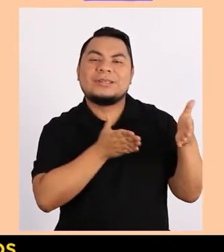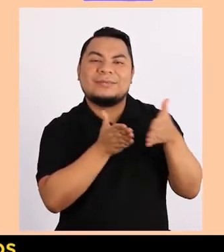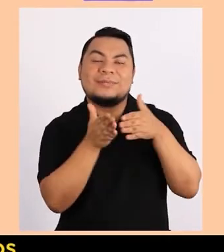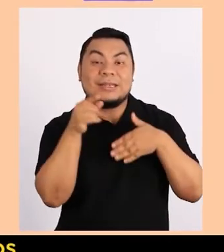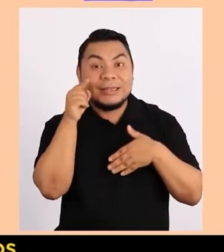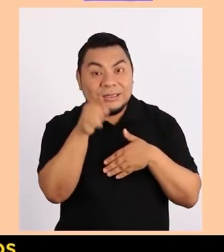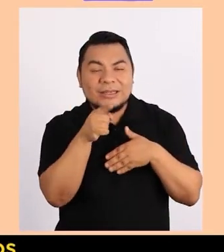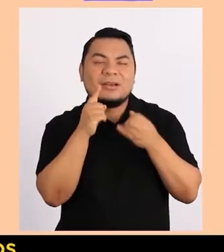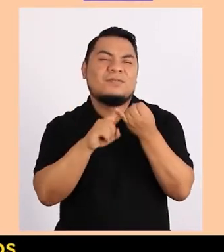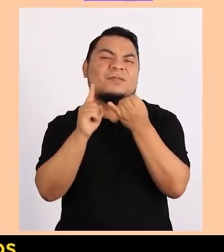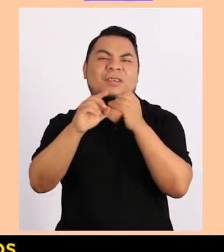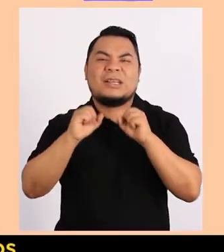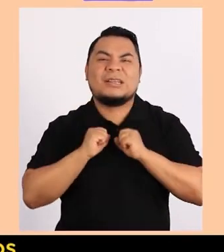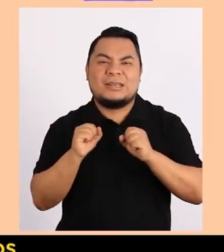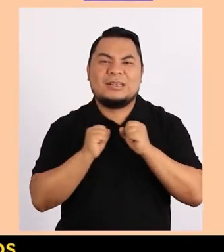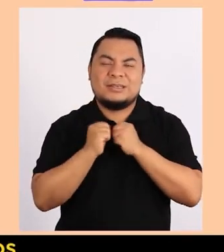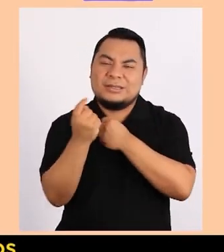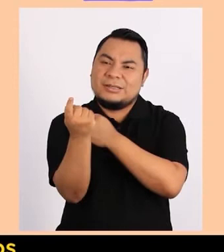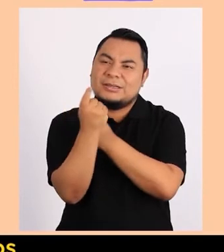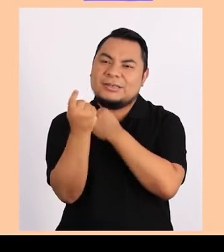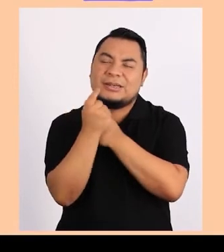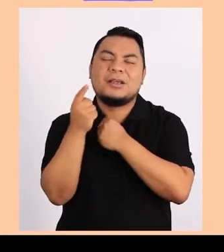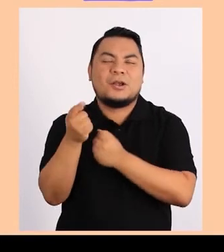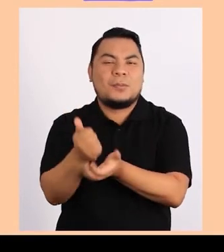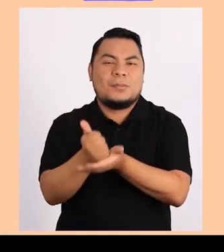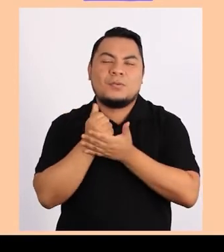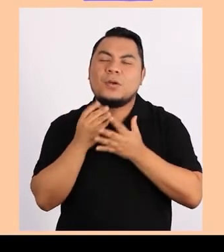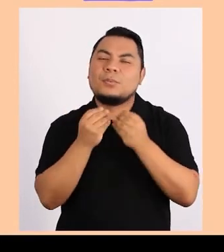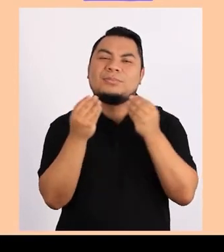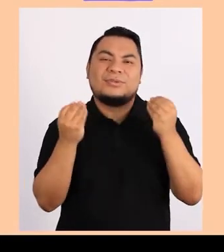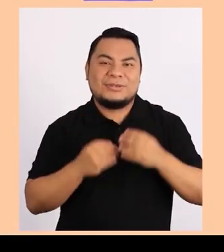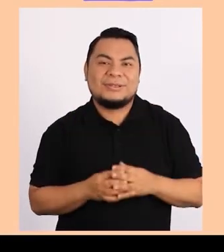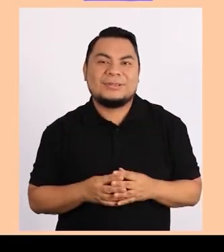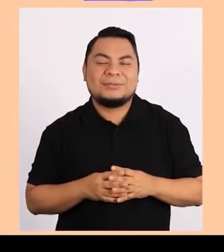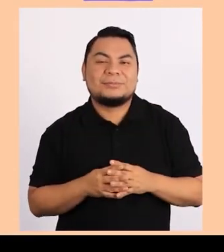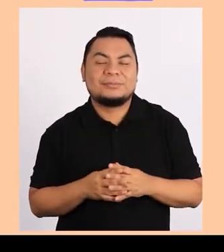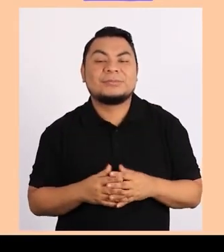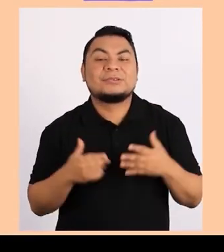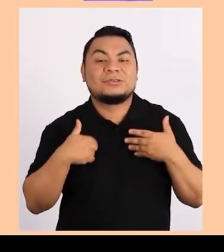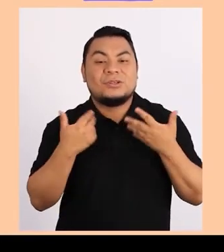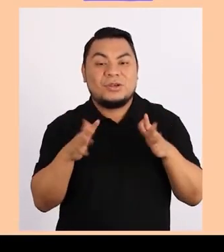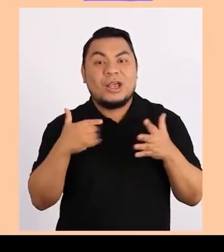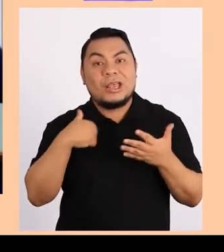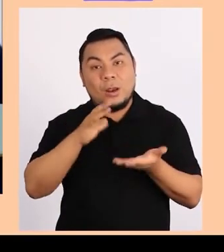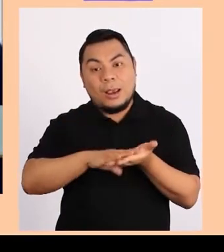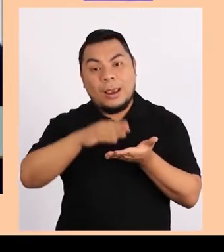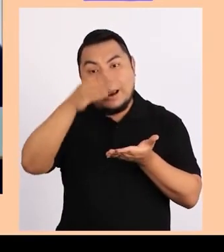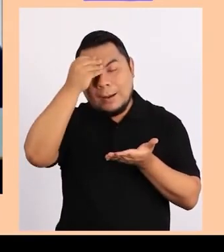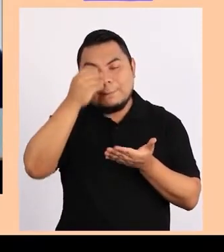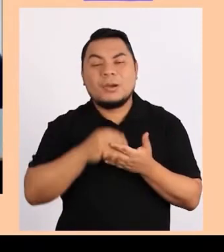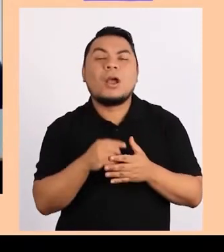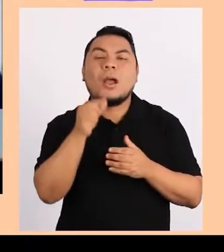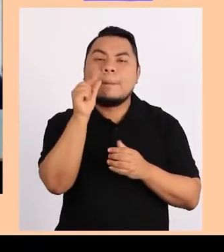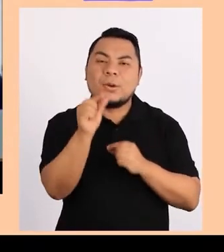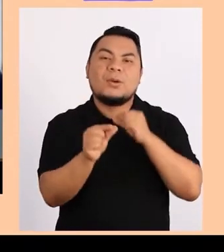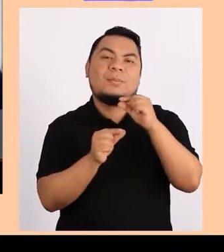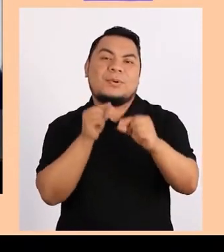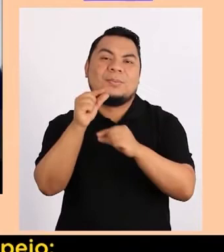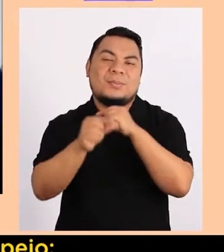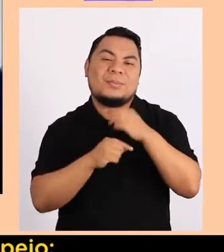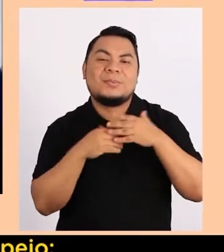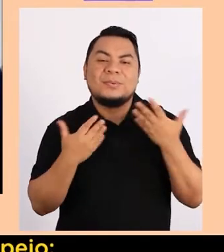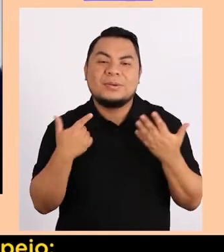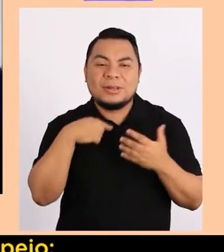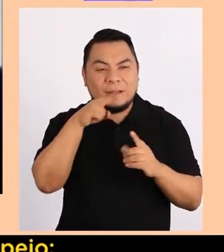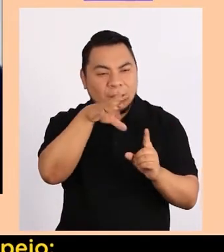Allí aprendimos diversos ejercicios que me ayudaron mucho. Estoy